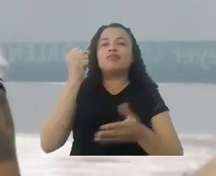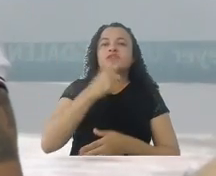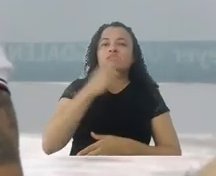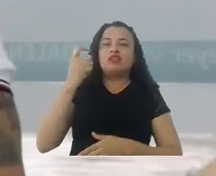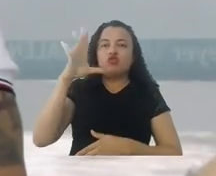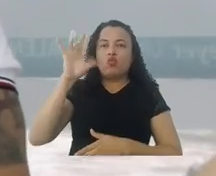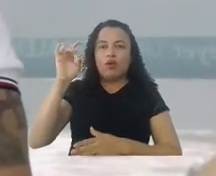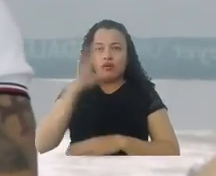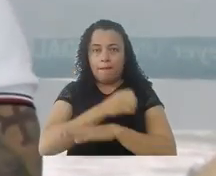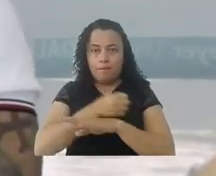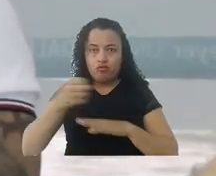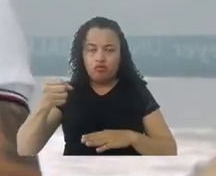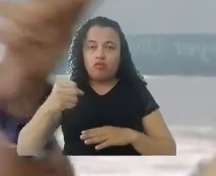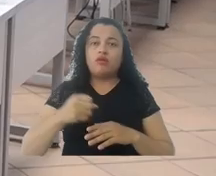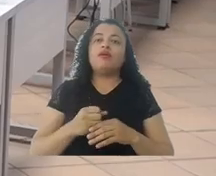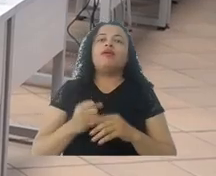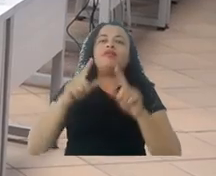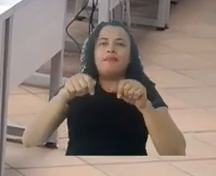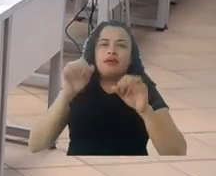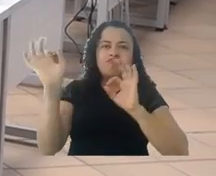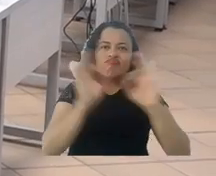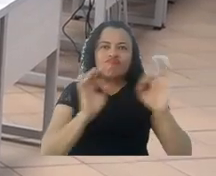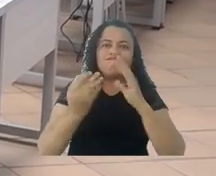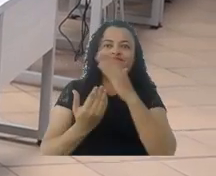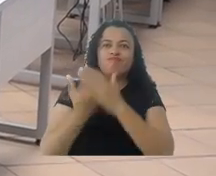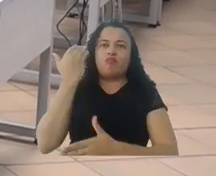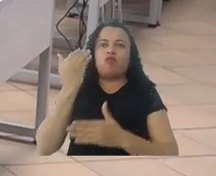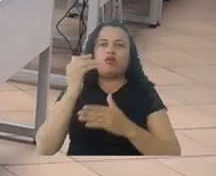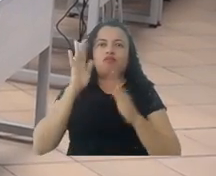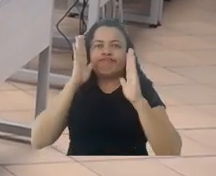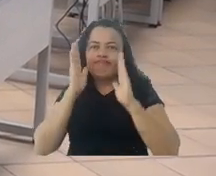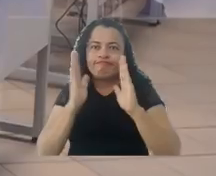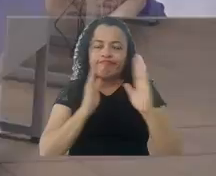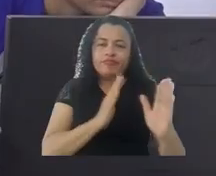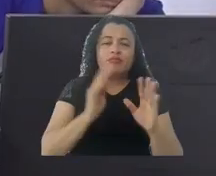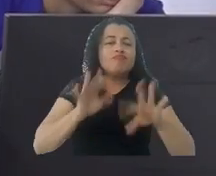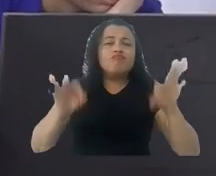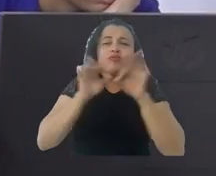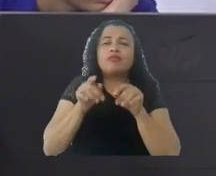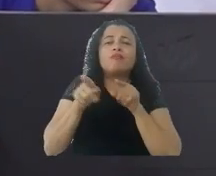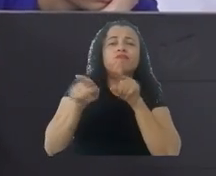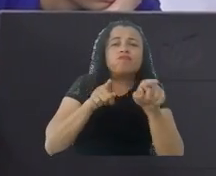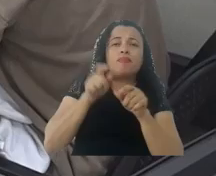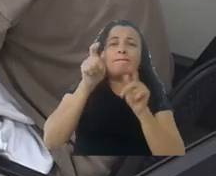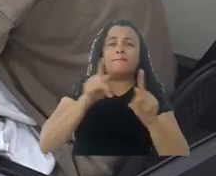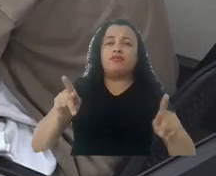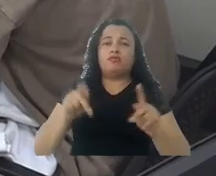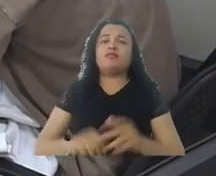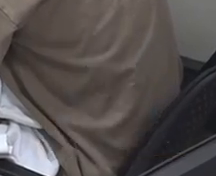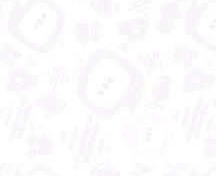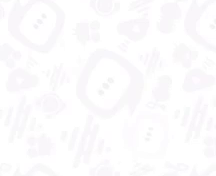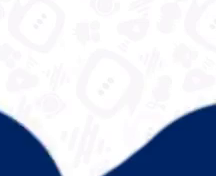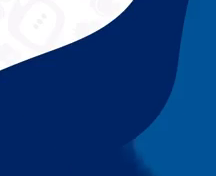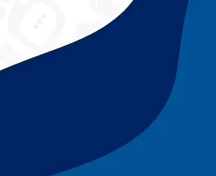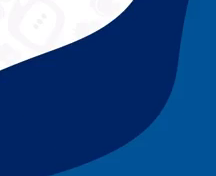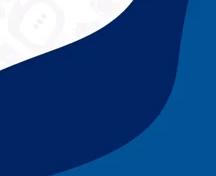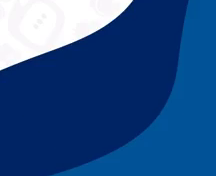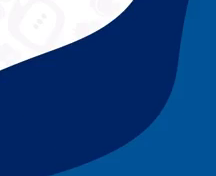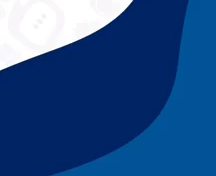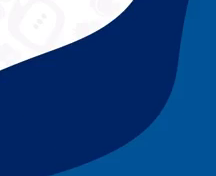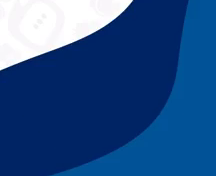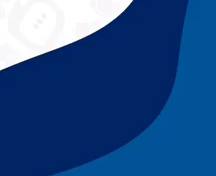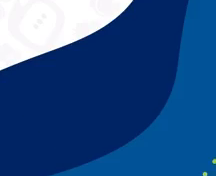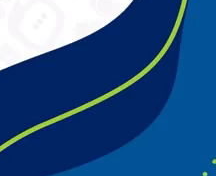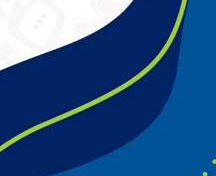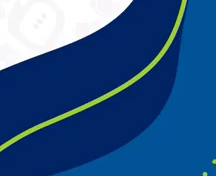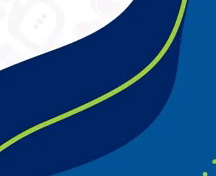650 millones de pesos, se modernizaron las salas de consulta, pero más importante que la inversión en equipos es el equipo humano.